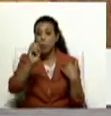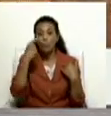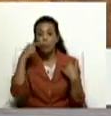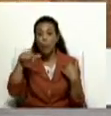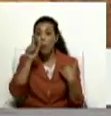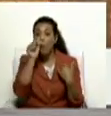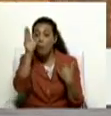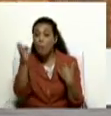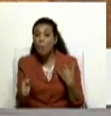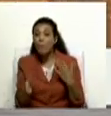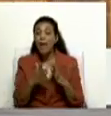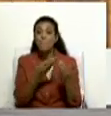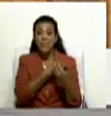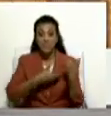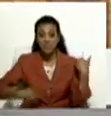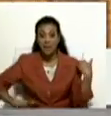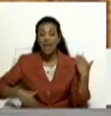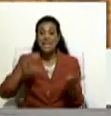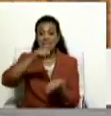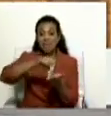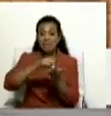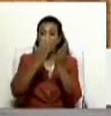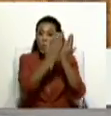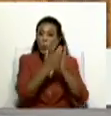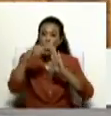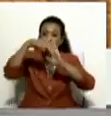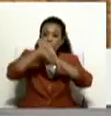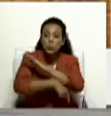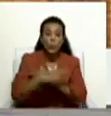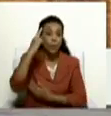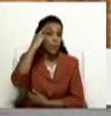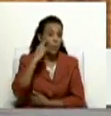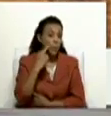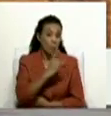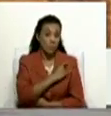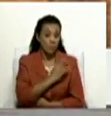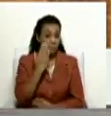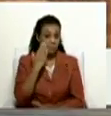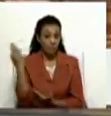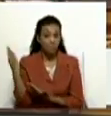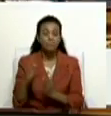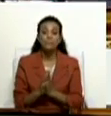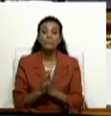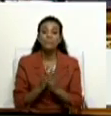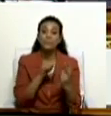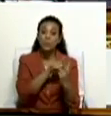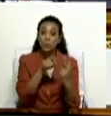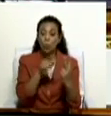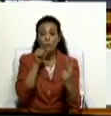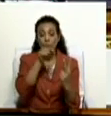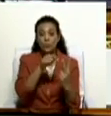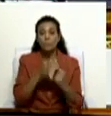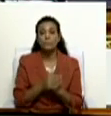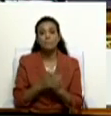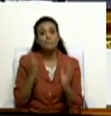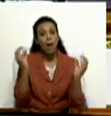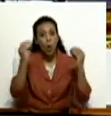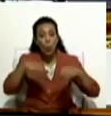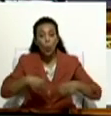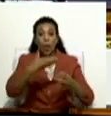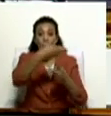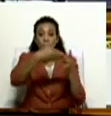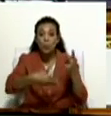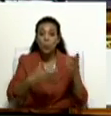Rodríguez presidente del centro de estudios Simón Bolívar es todo ciudadano presidente en consideración el orden del